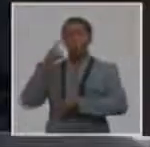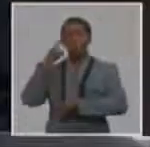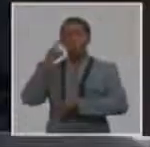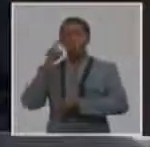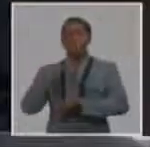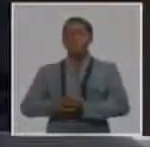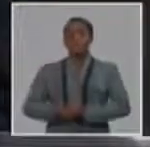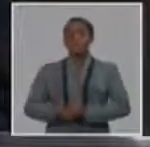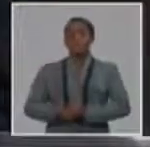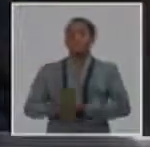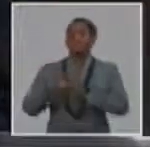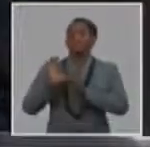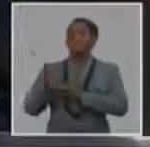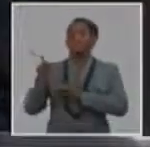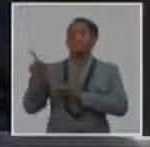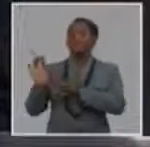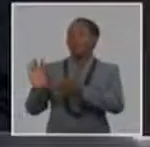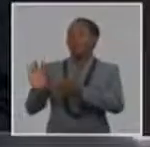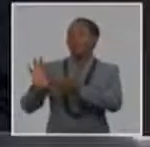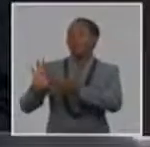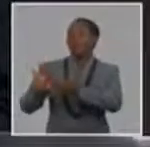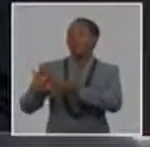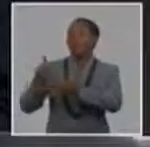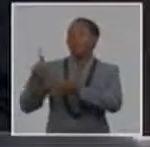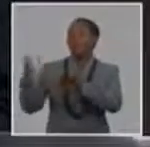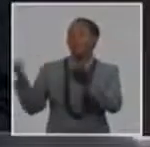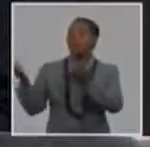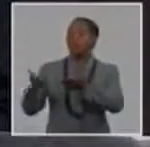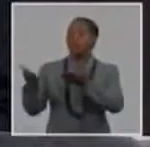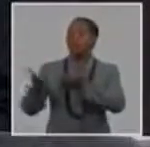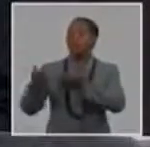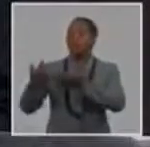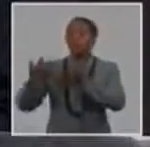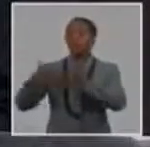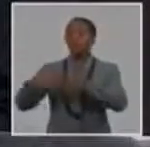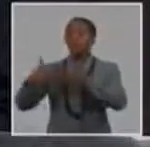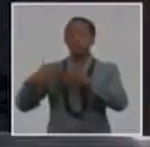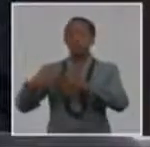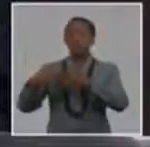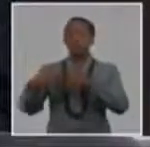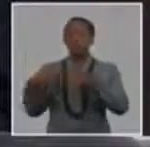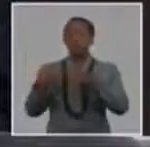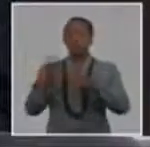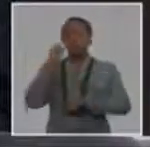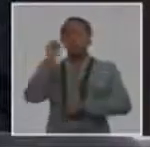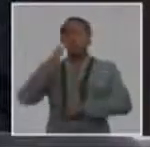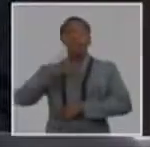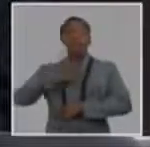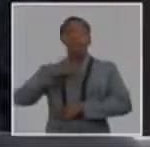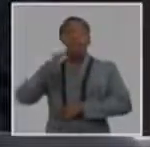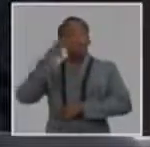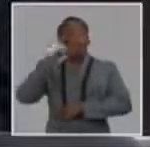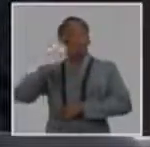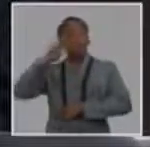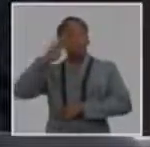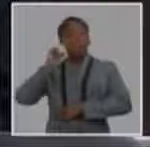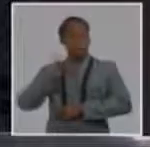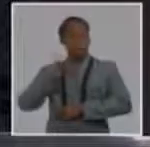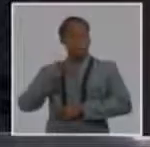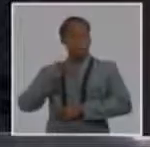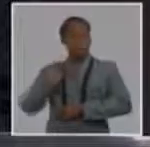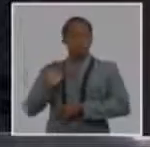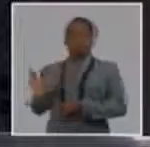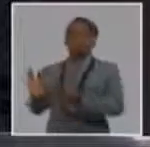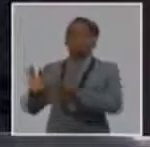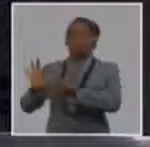está introducido en el protocolo, pero fue incluso de los productos que se utilizó, producido en esta misma empresa, que se utilizó para